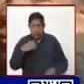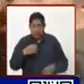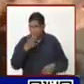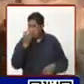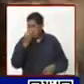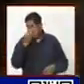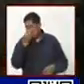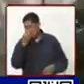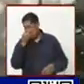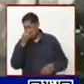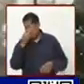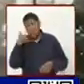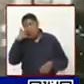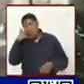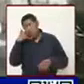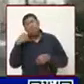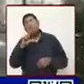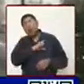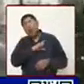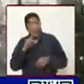que personal policial venga.